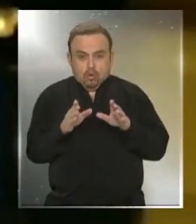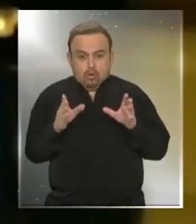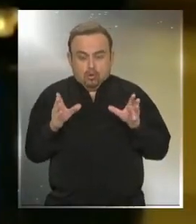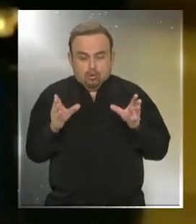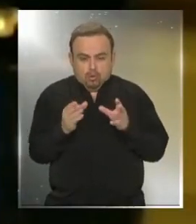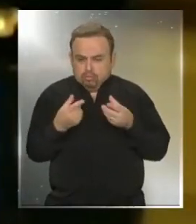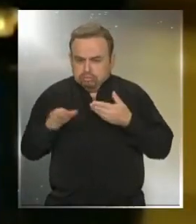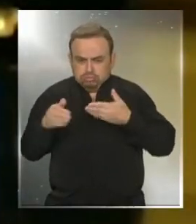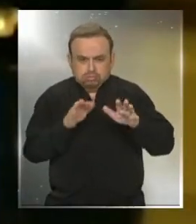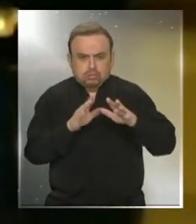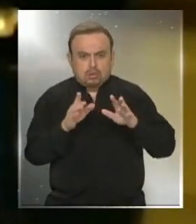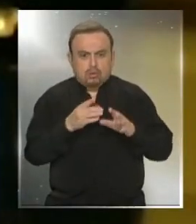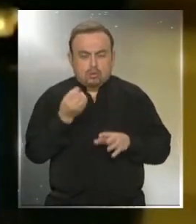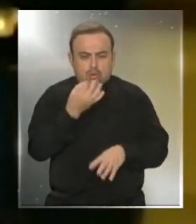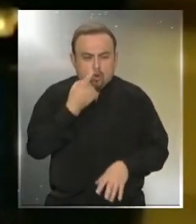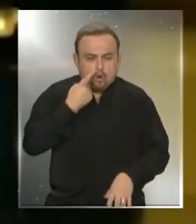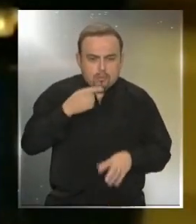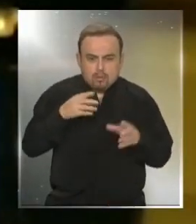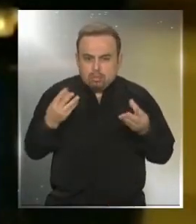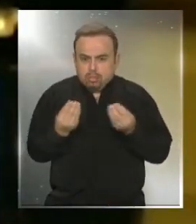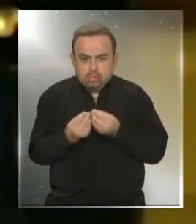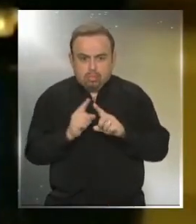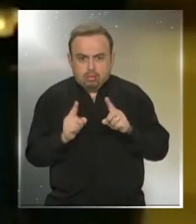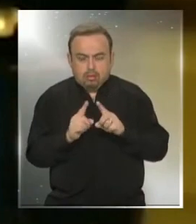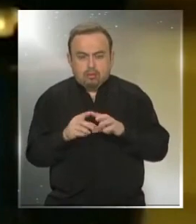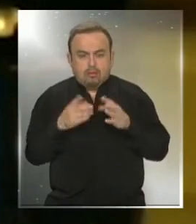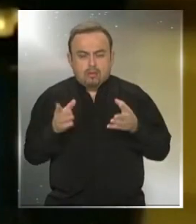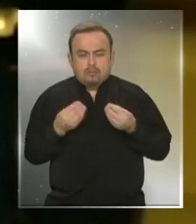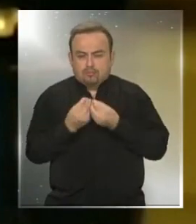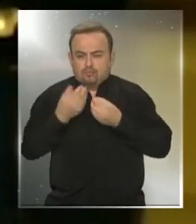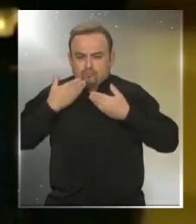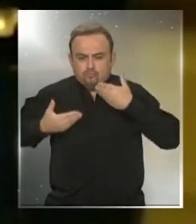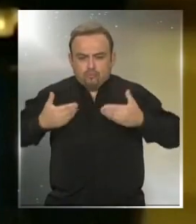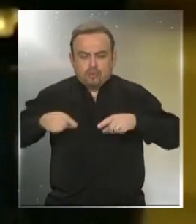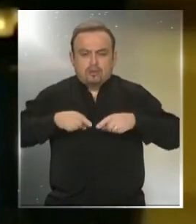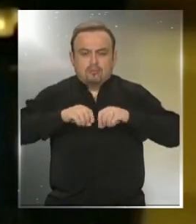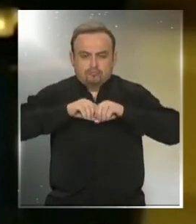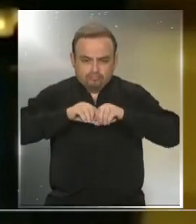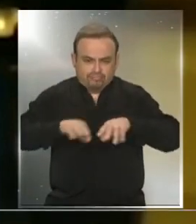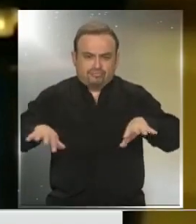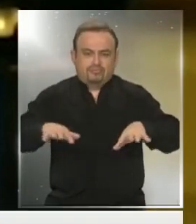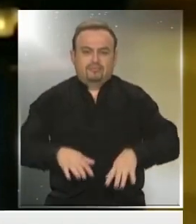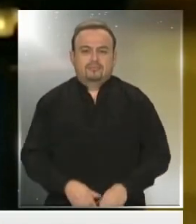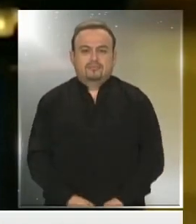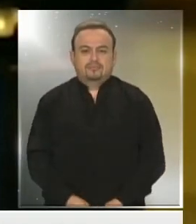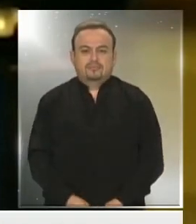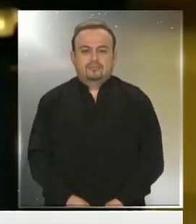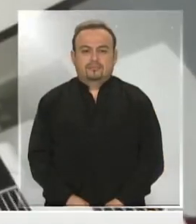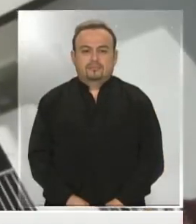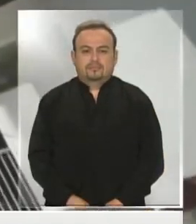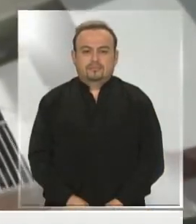reduce si la cantidad de hombres no se reduce las infecciones en muchos de los dormitorios va a aumentar